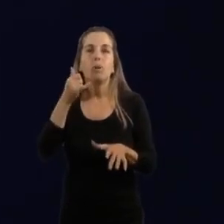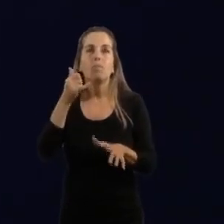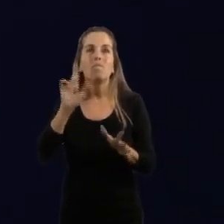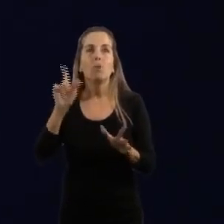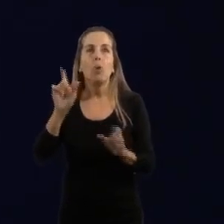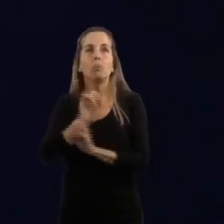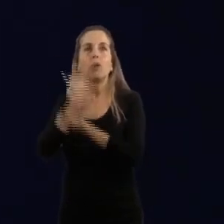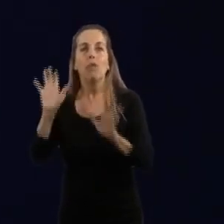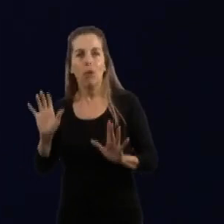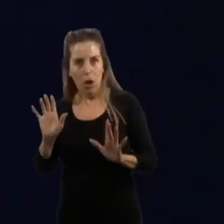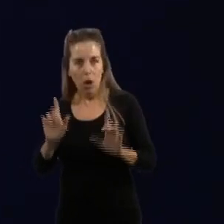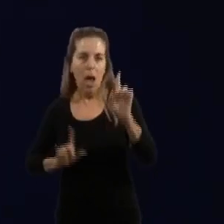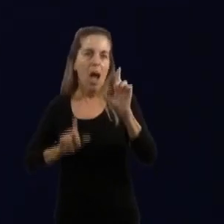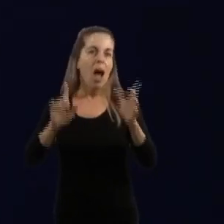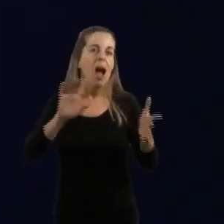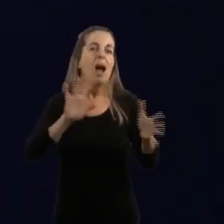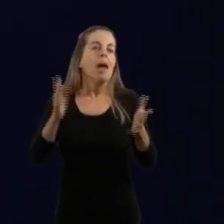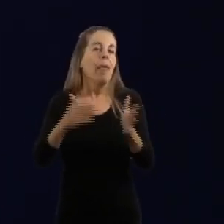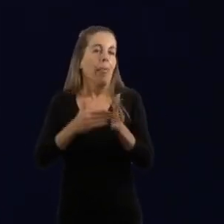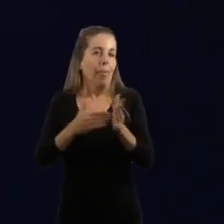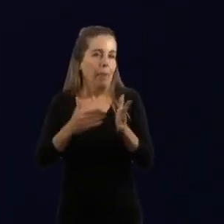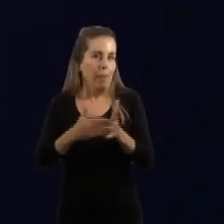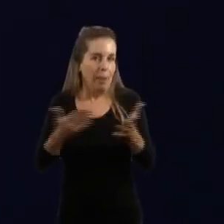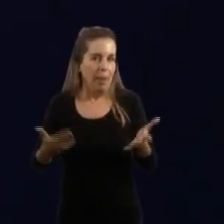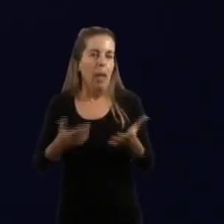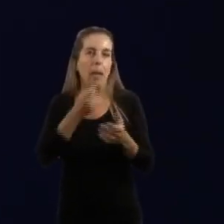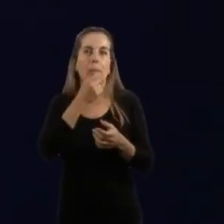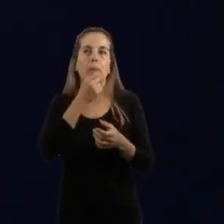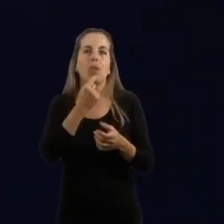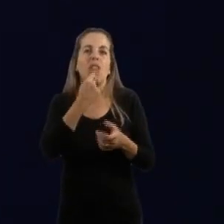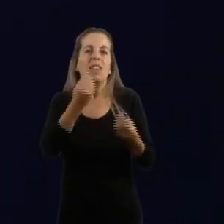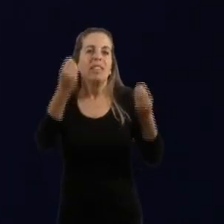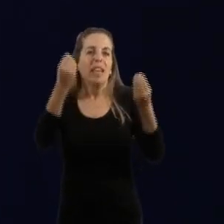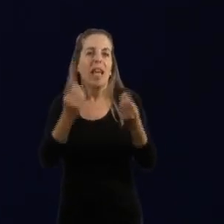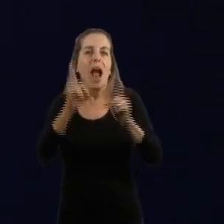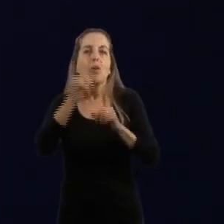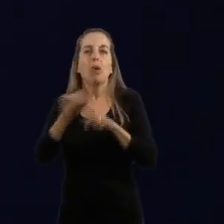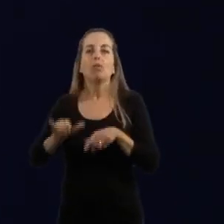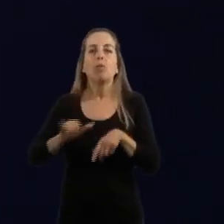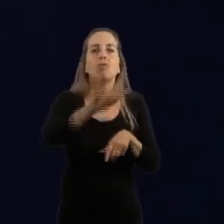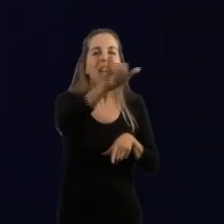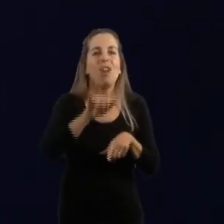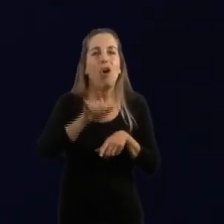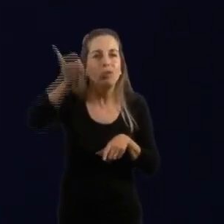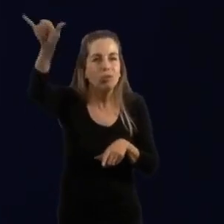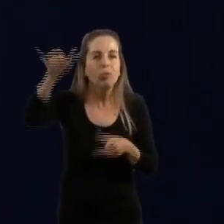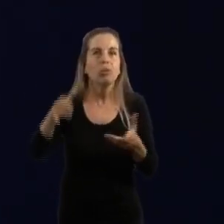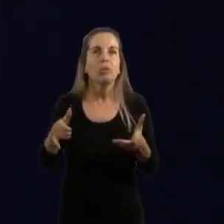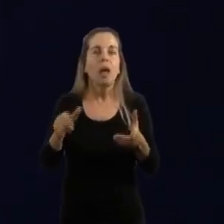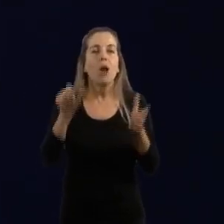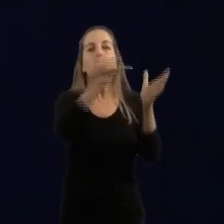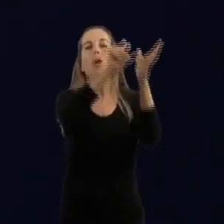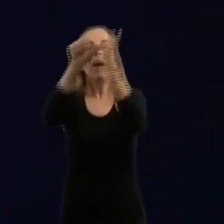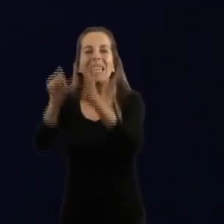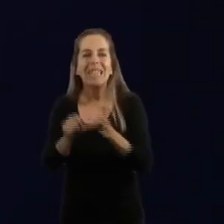Hay rutas donde... las rutas que uno habla de ineficiencia son rutas que efectivamente los aviones van vacíos, ¿no? O